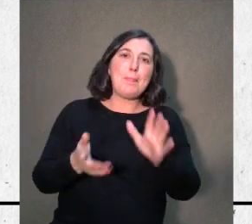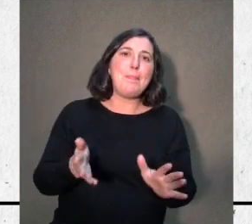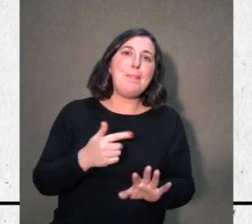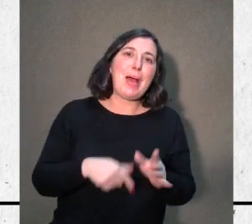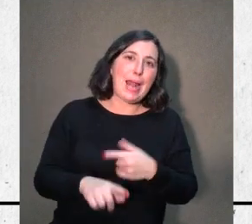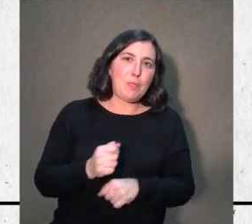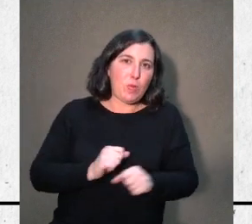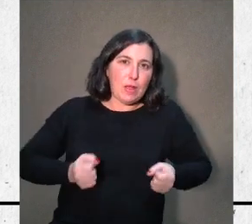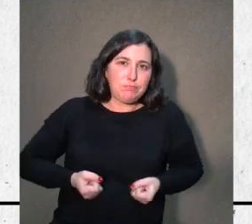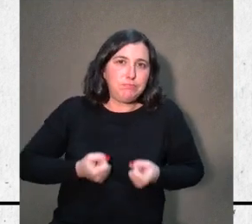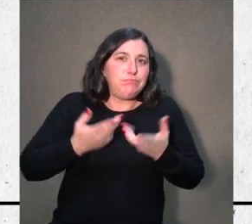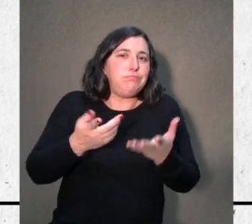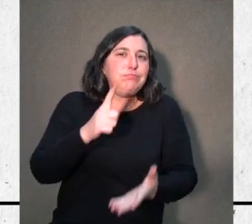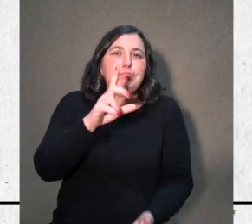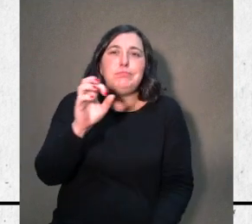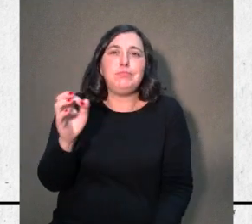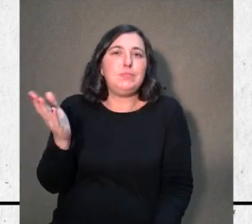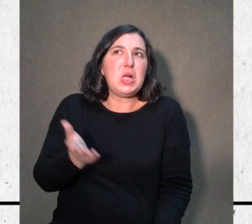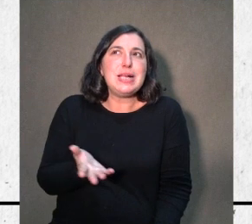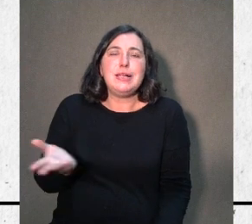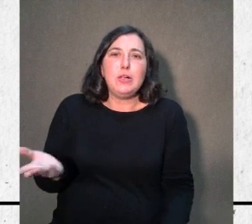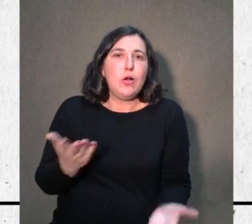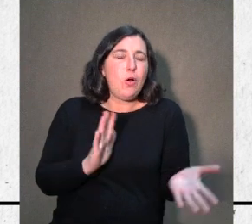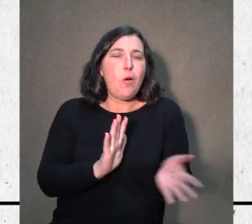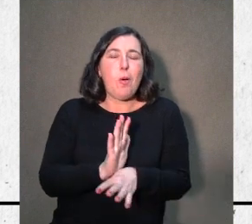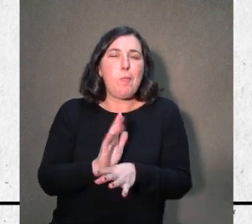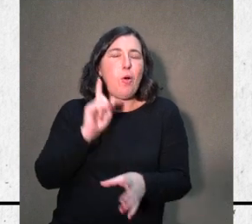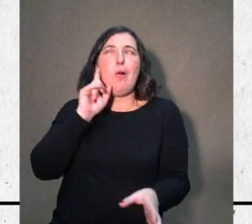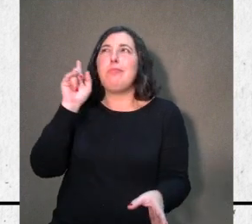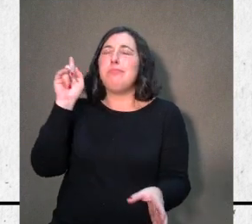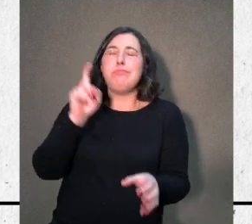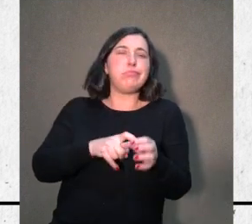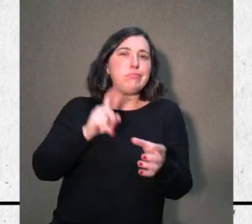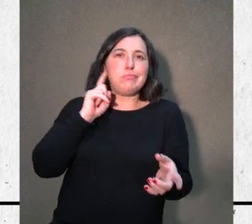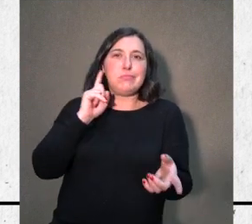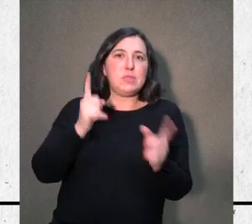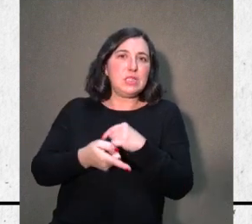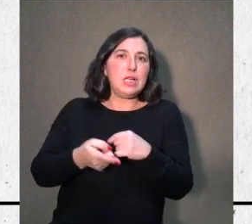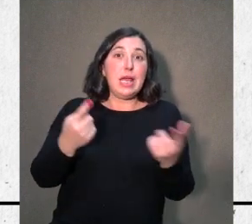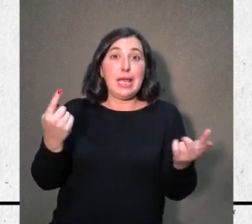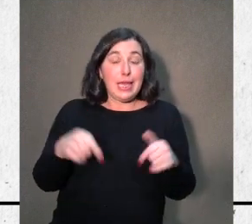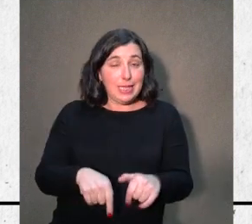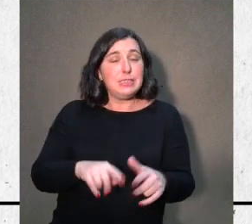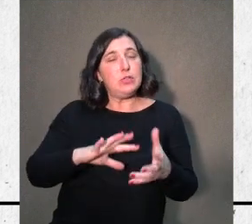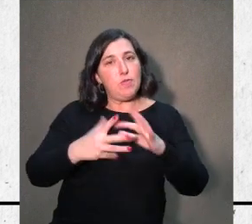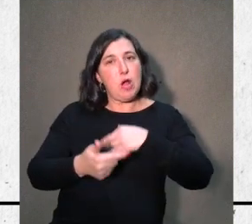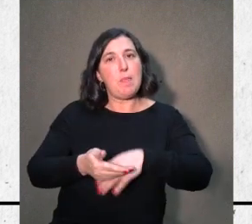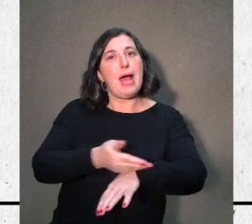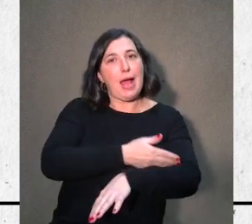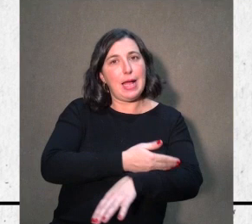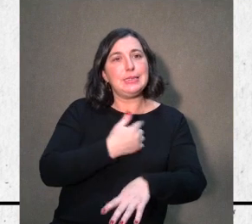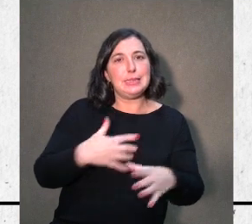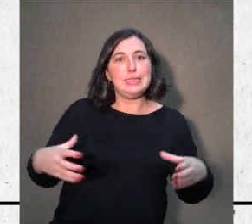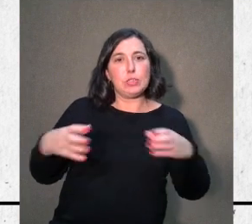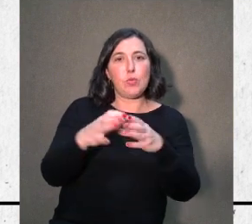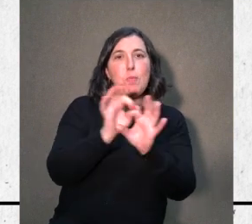que uno está como desconectado. Esos rituales, por lo menos antes en la orquesta juvenil, cuando